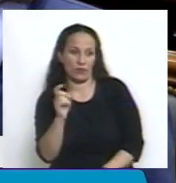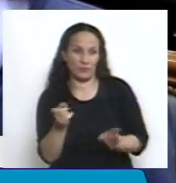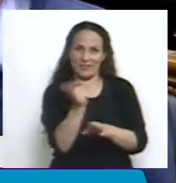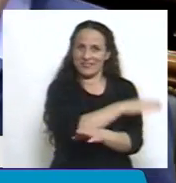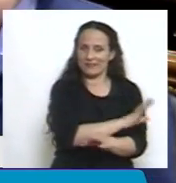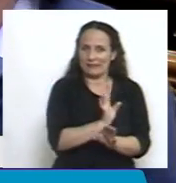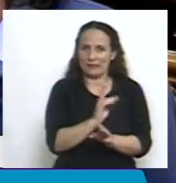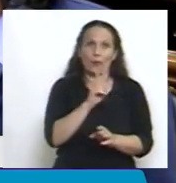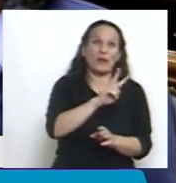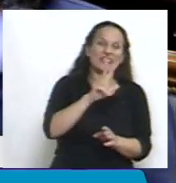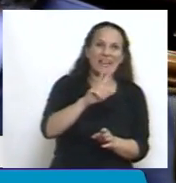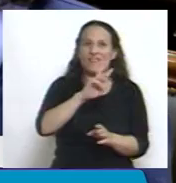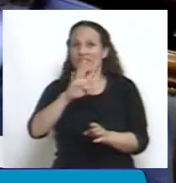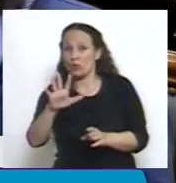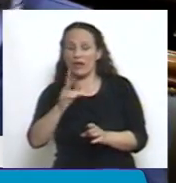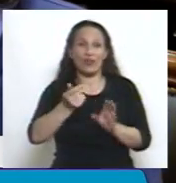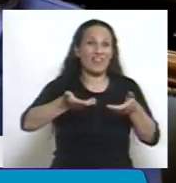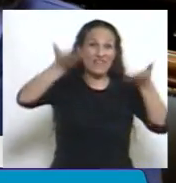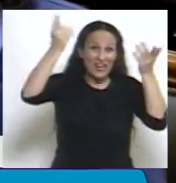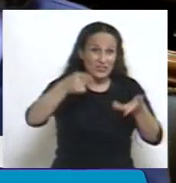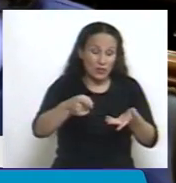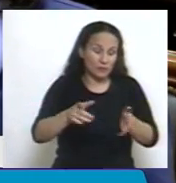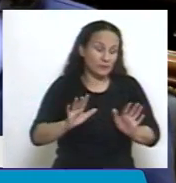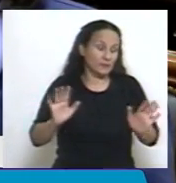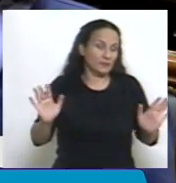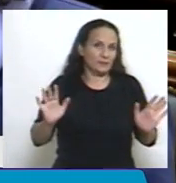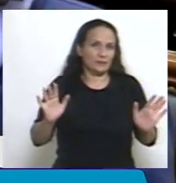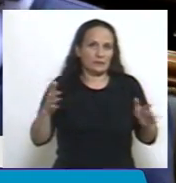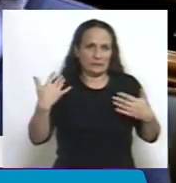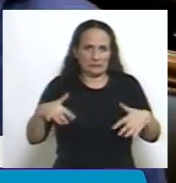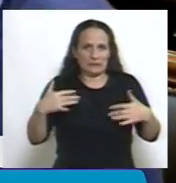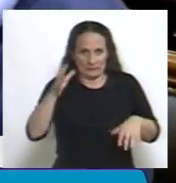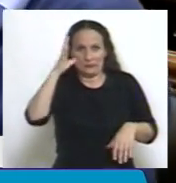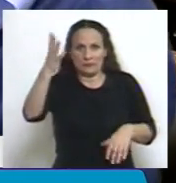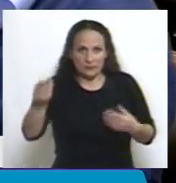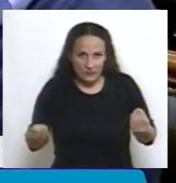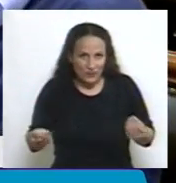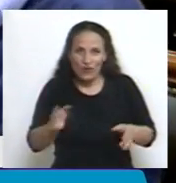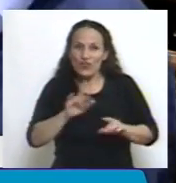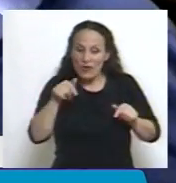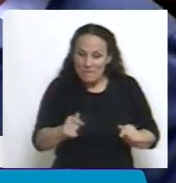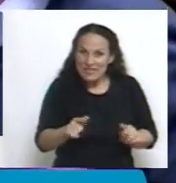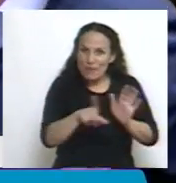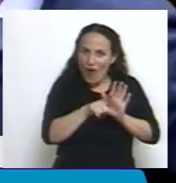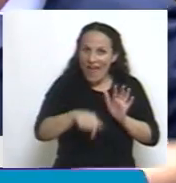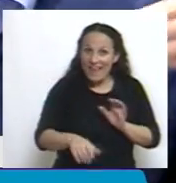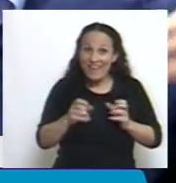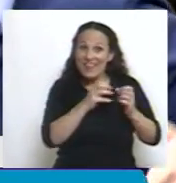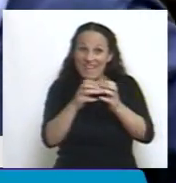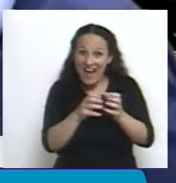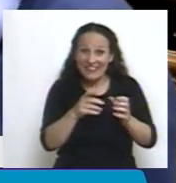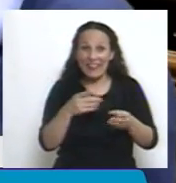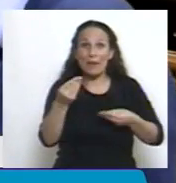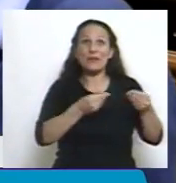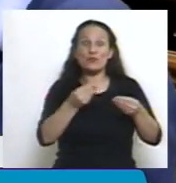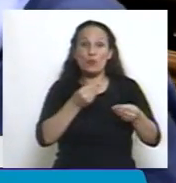23, 24, 25% de inflación es un ajuste fenomenal. Entonces ya está quedando viejo en esta ley lo que estamos diciendo con respecto al